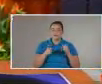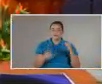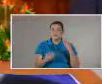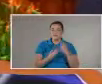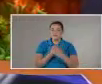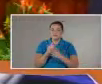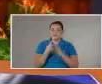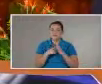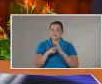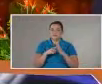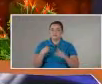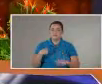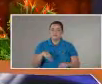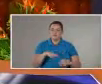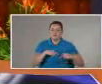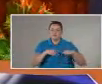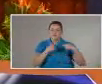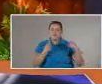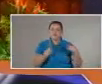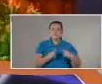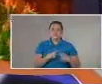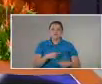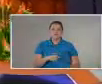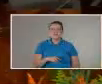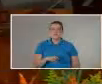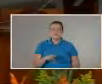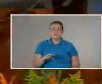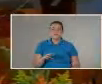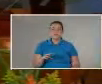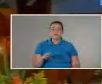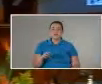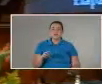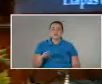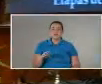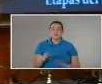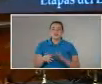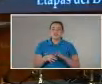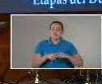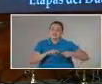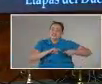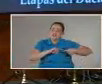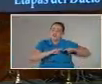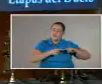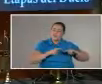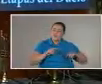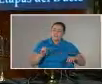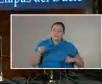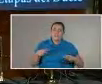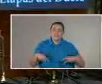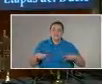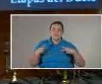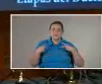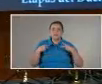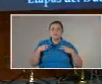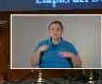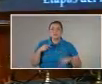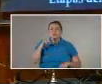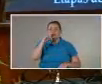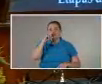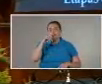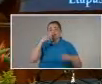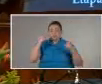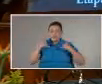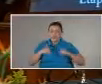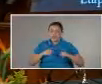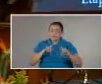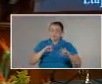nuestro corazón de duelos que pudiéramos haber vivido, que allí están, hermano, en nuestro corazón. Cosas que